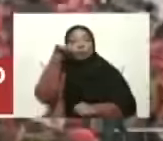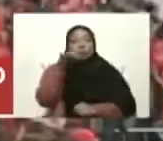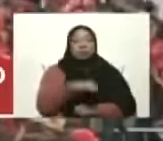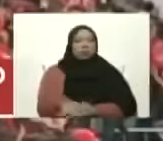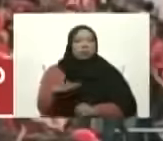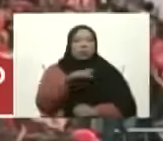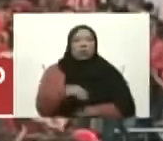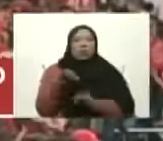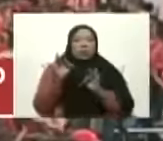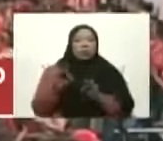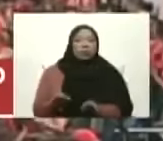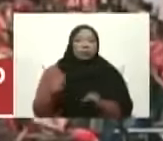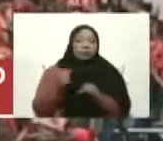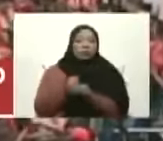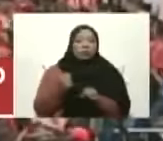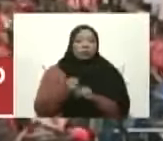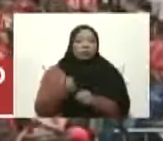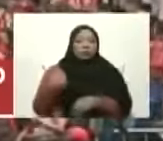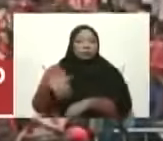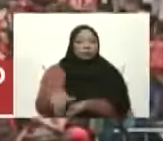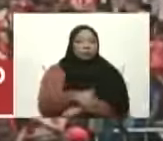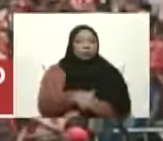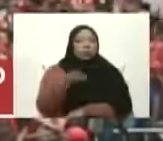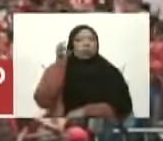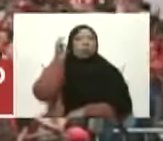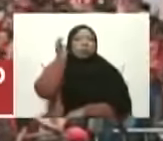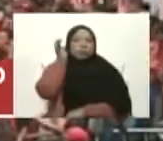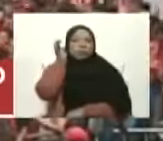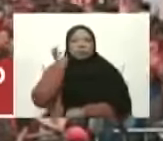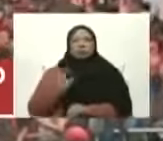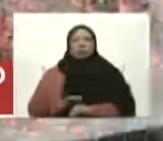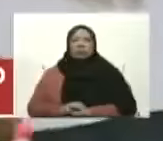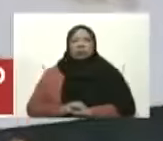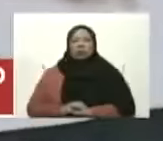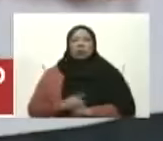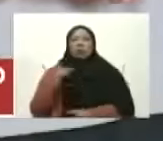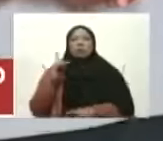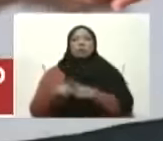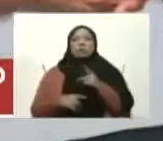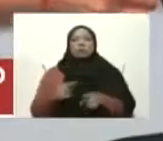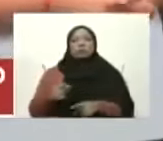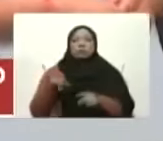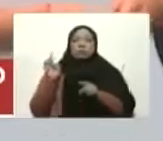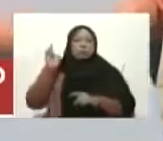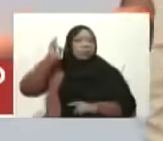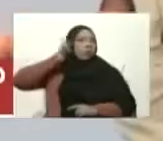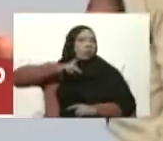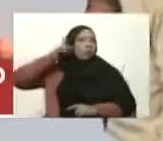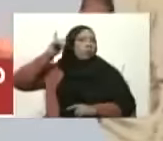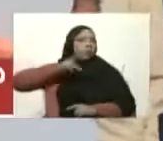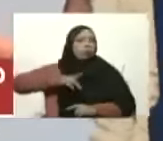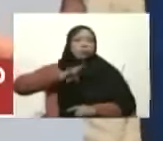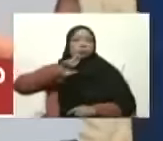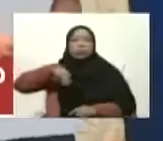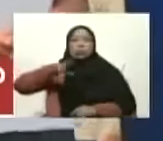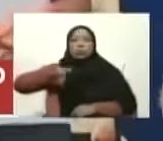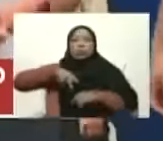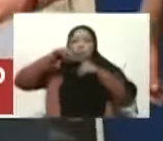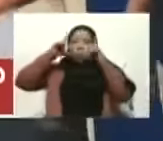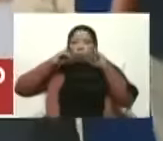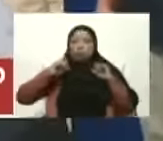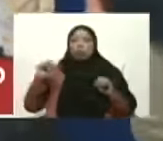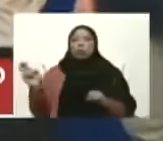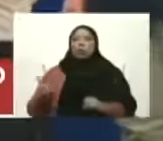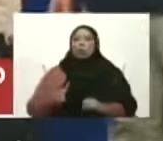pie, de a calle, la mujer, la madre, la profesional, se queda en